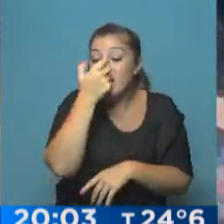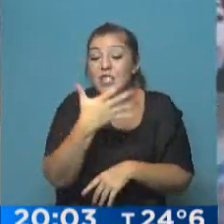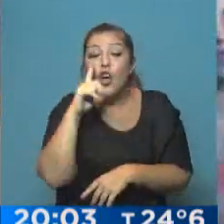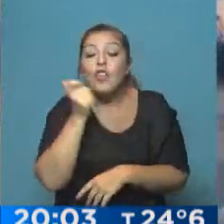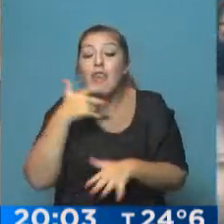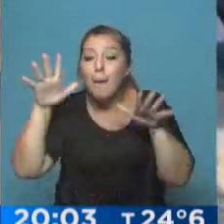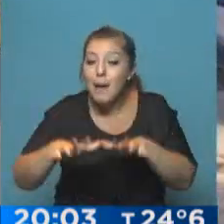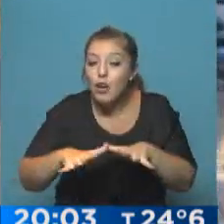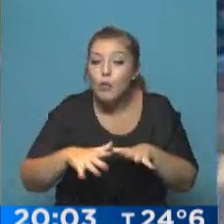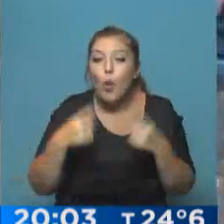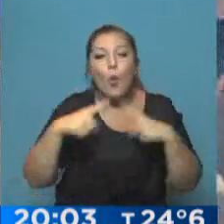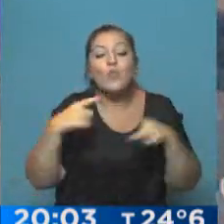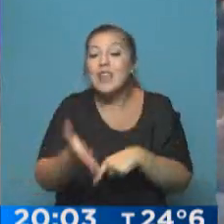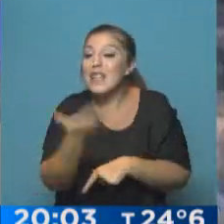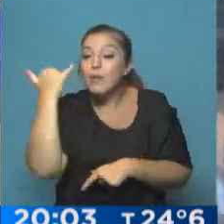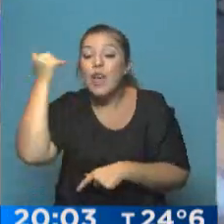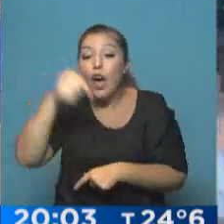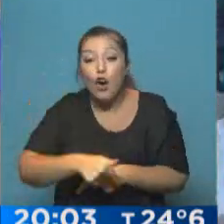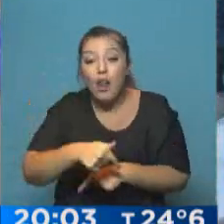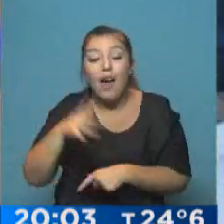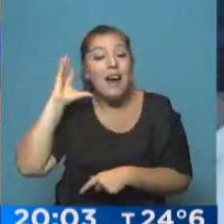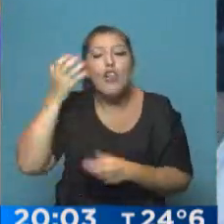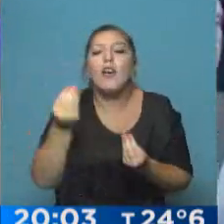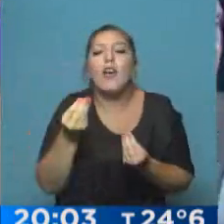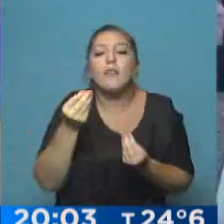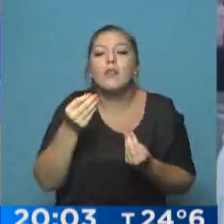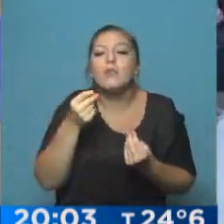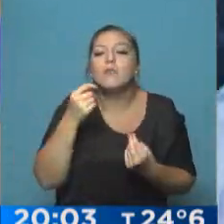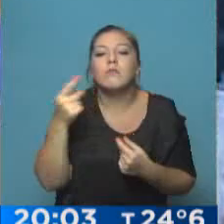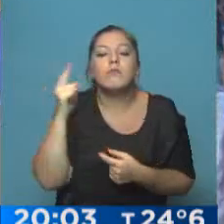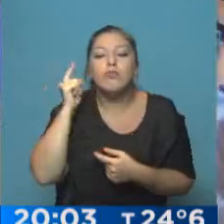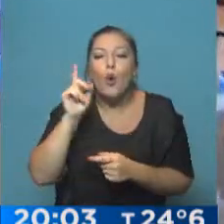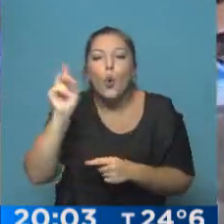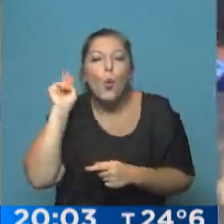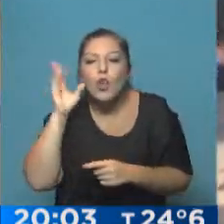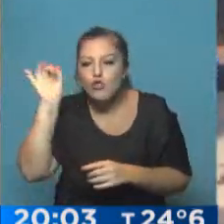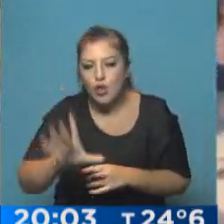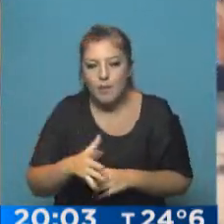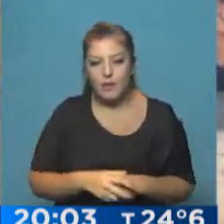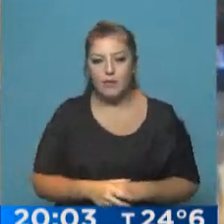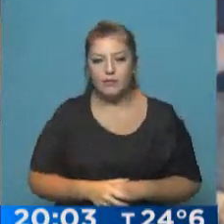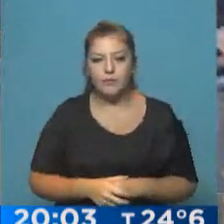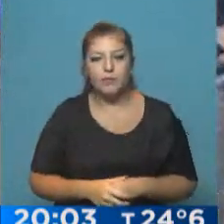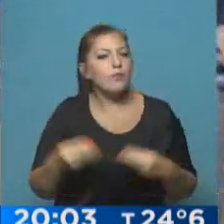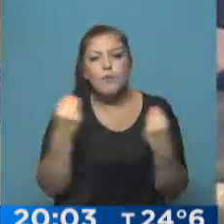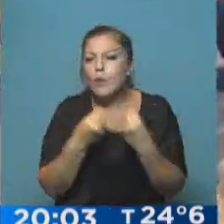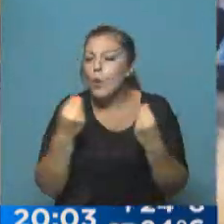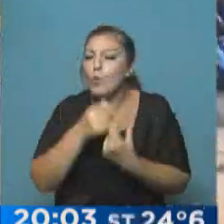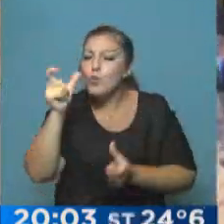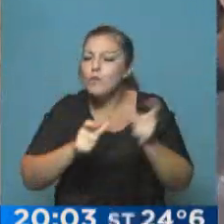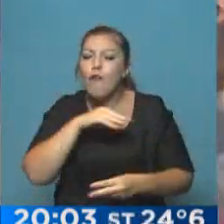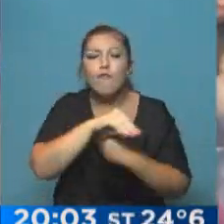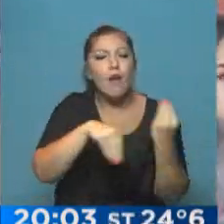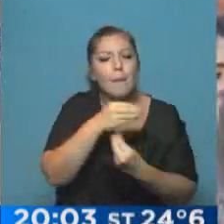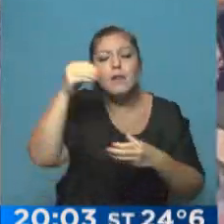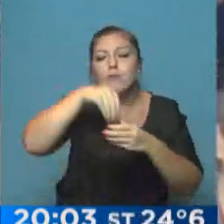paro, sacamos la música del aire y ahora lo único que hay al aire es un tono, Fernando. Ahora, ¿cuánta gente directamente, cuántas familias